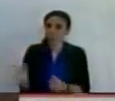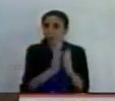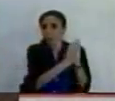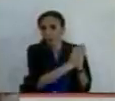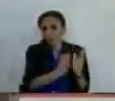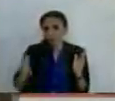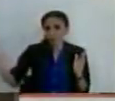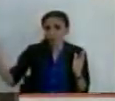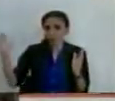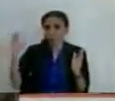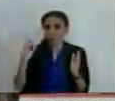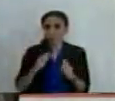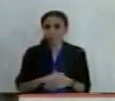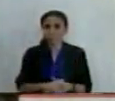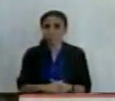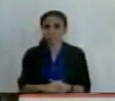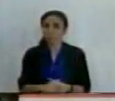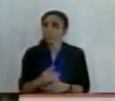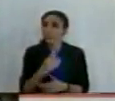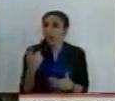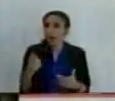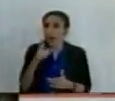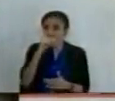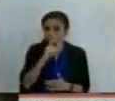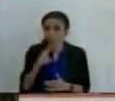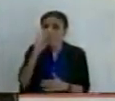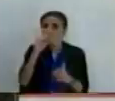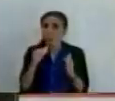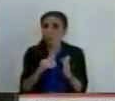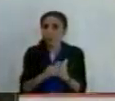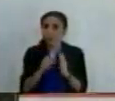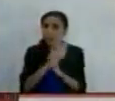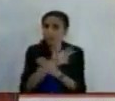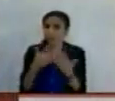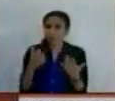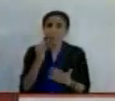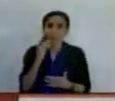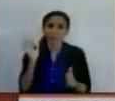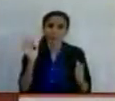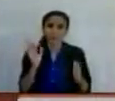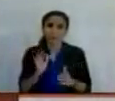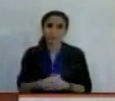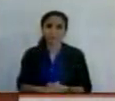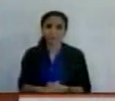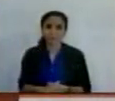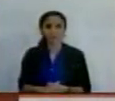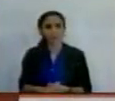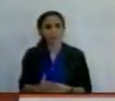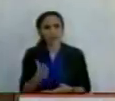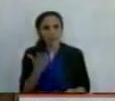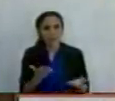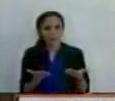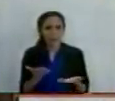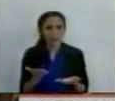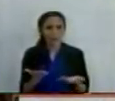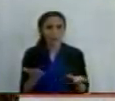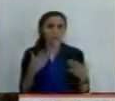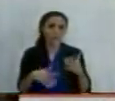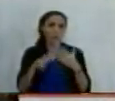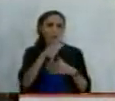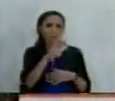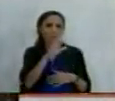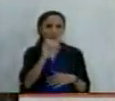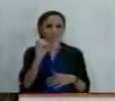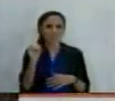billones sólo en el año 2000 buenos por 300 pero 300